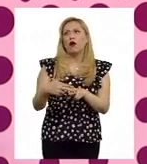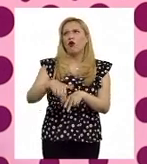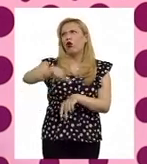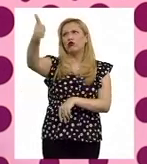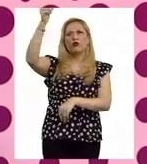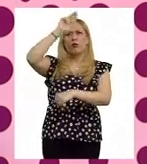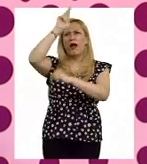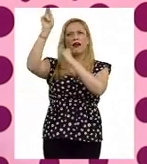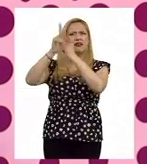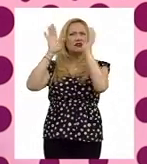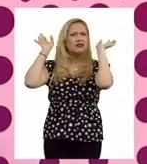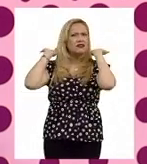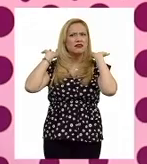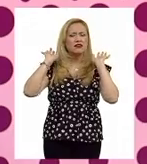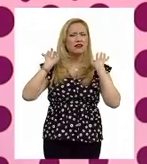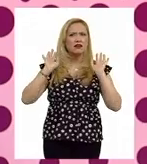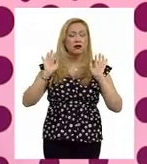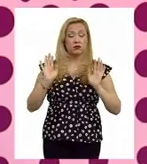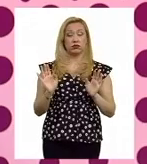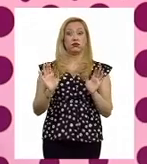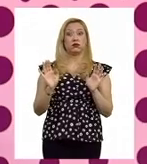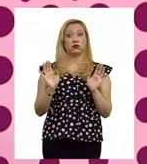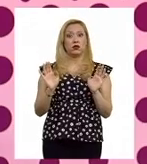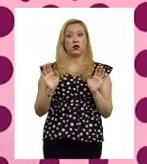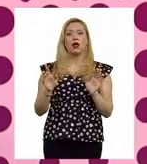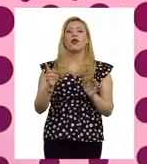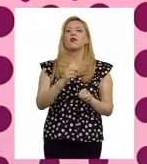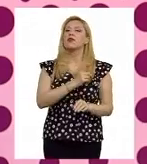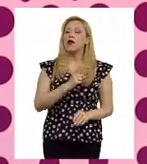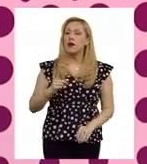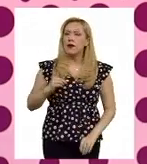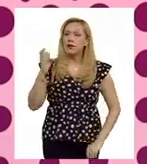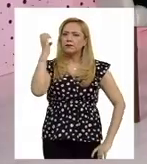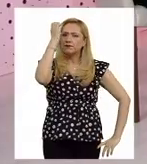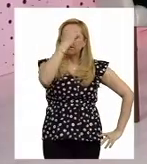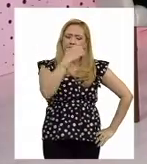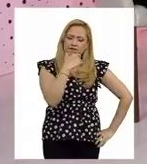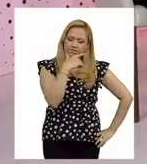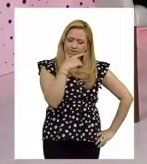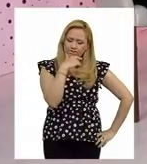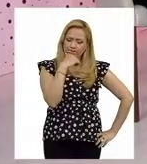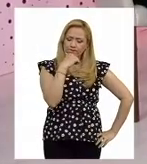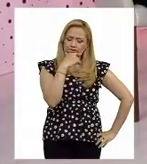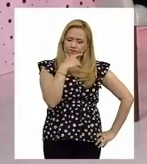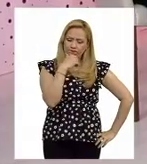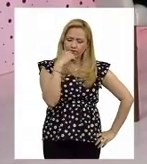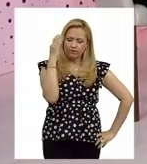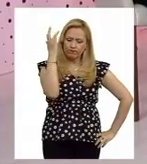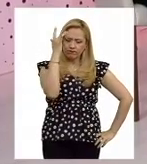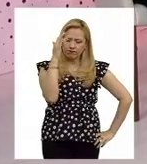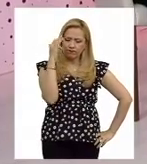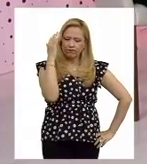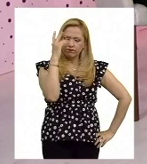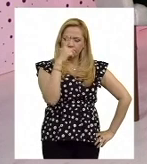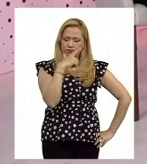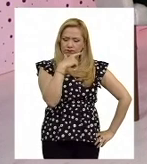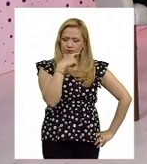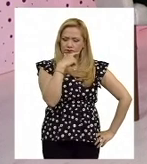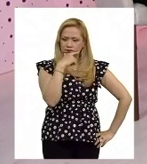esa frontera sur. Esto se tiene que analizar de una manera, es una información que tienen que tener